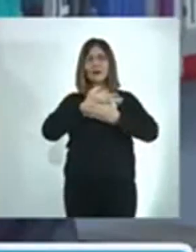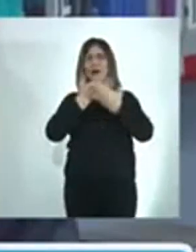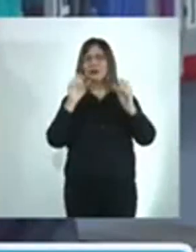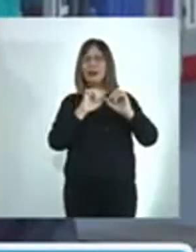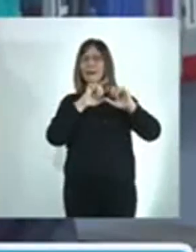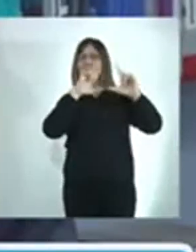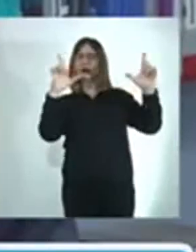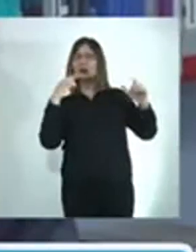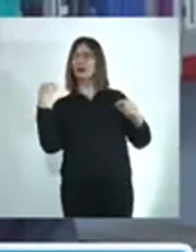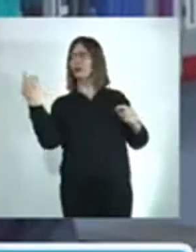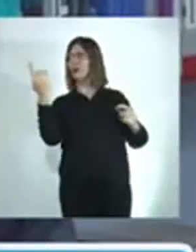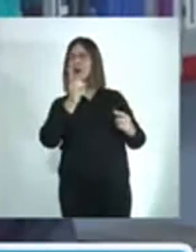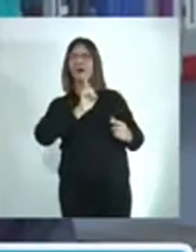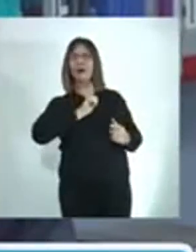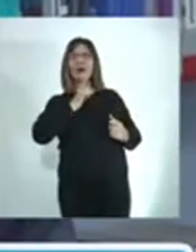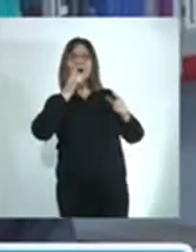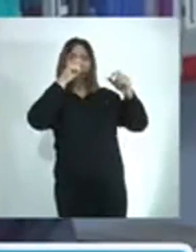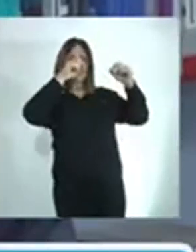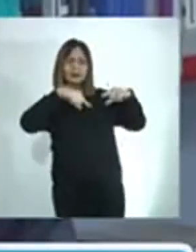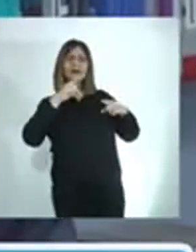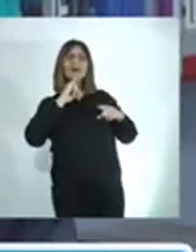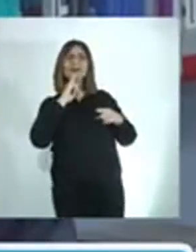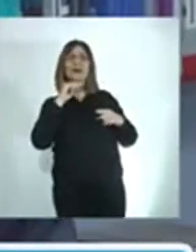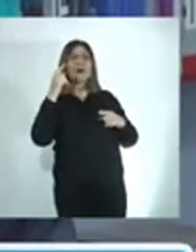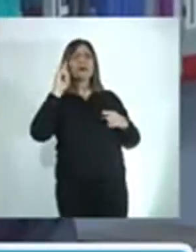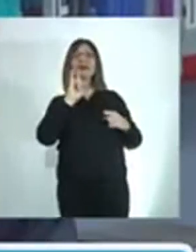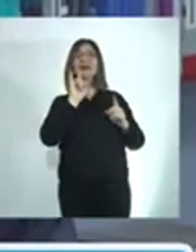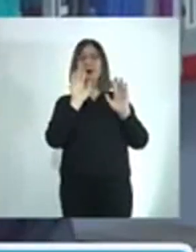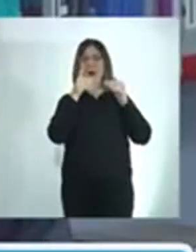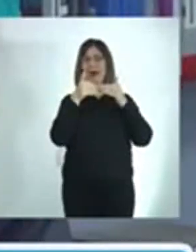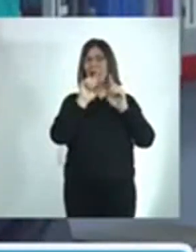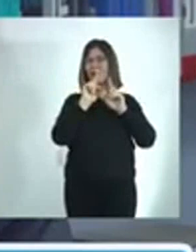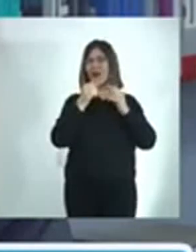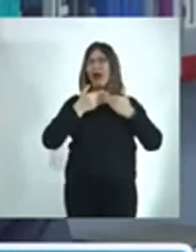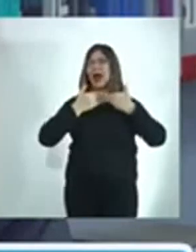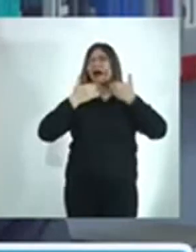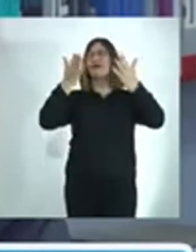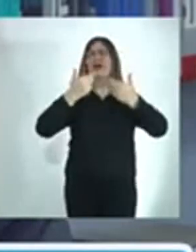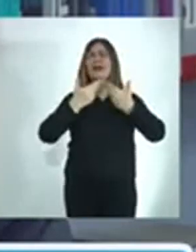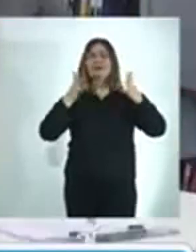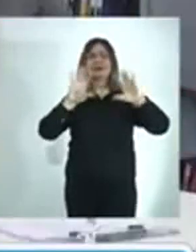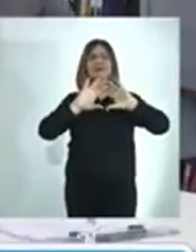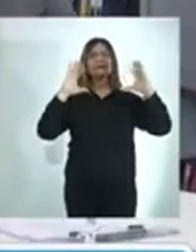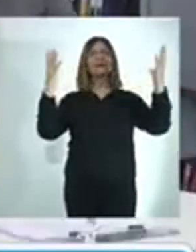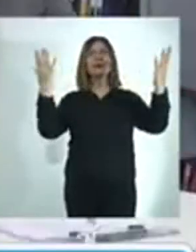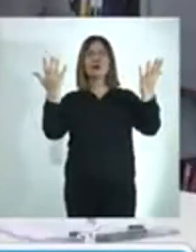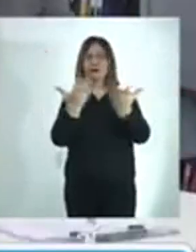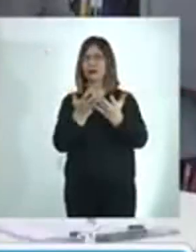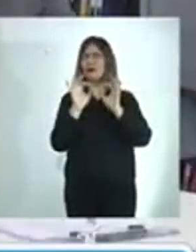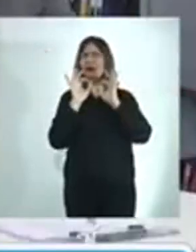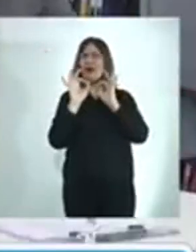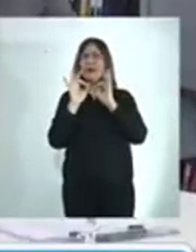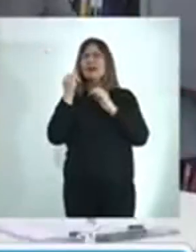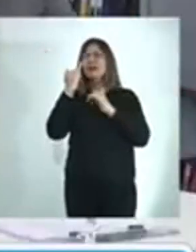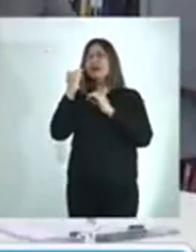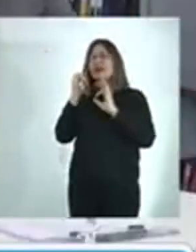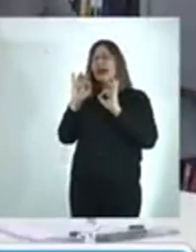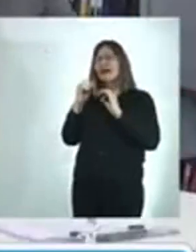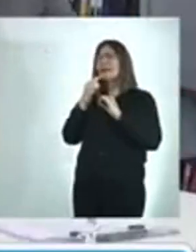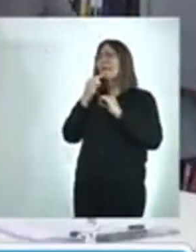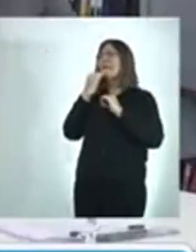de trascendencia que ha superado ya las fronteras de Tucumán, y eso nos pone muy contentos. Hemos llegado a todo el mundo.